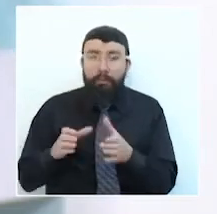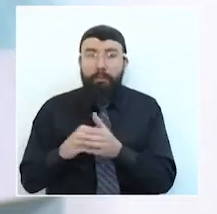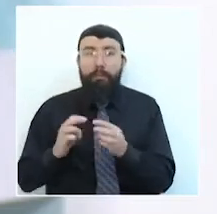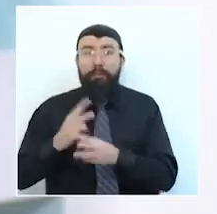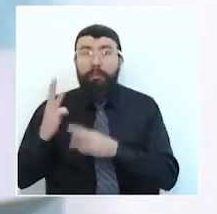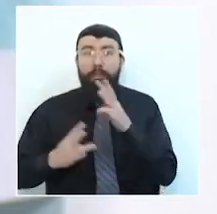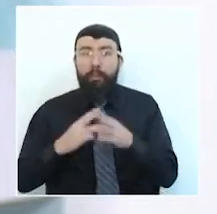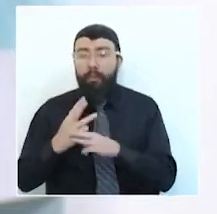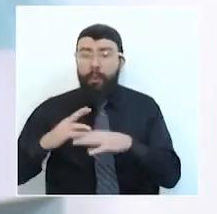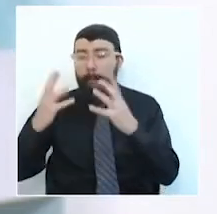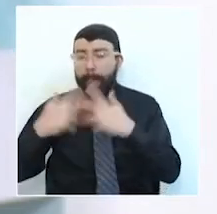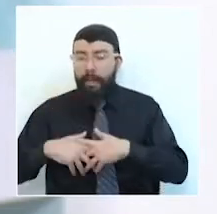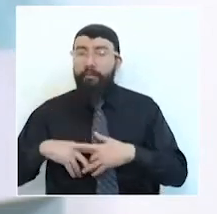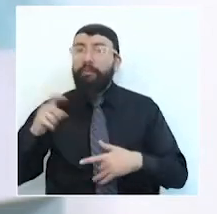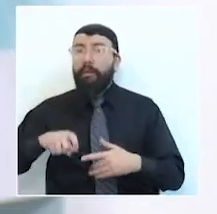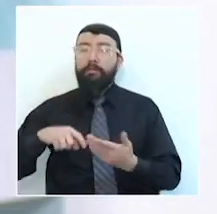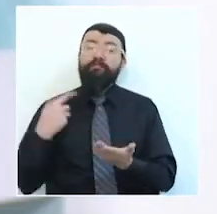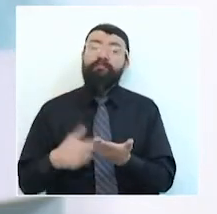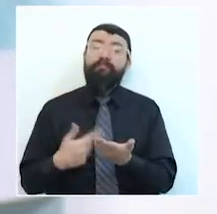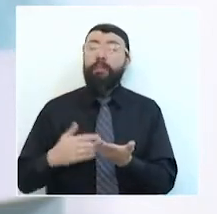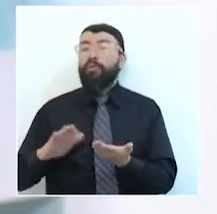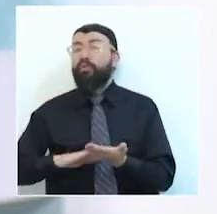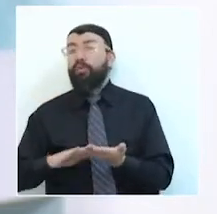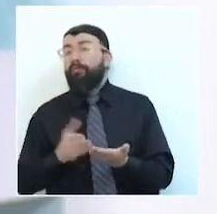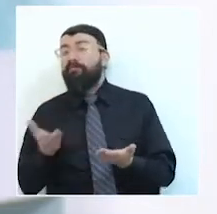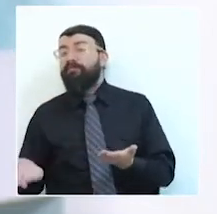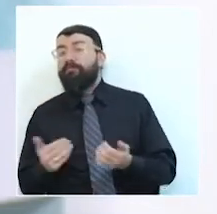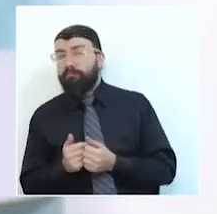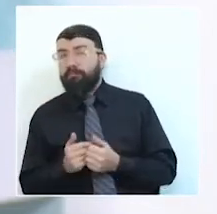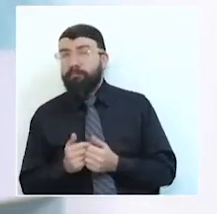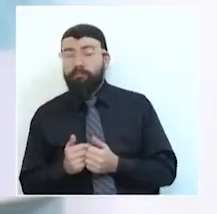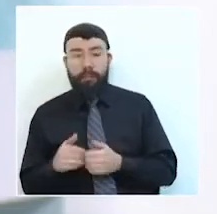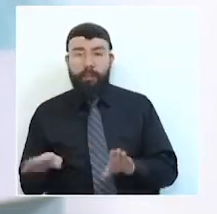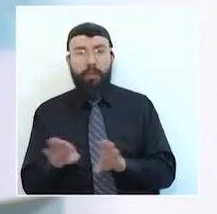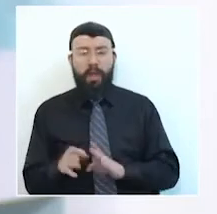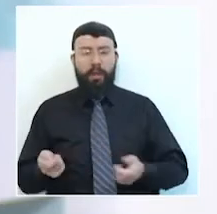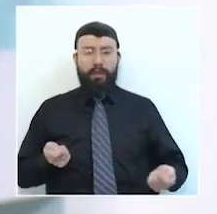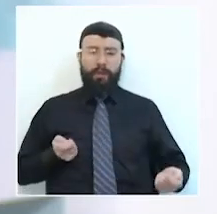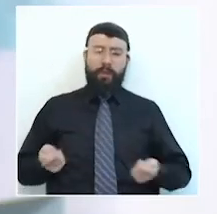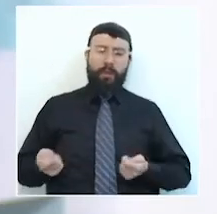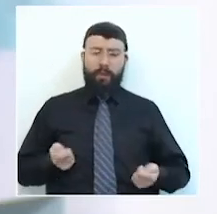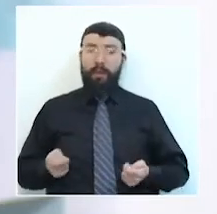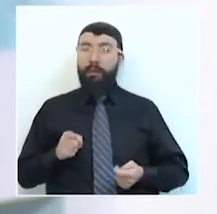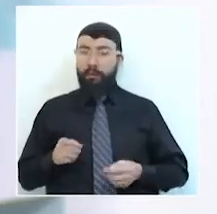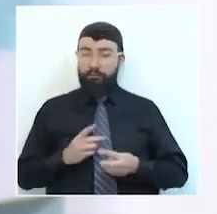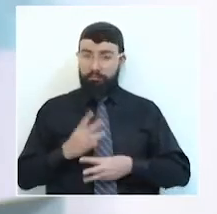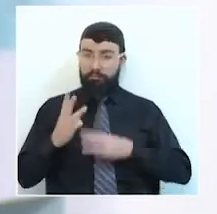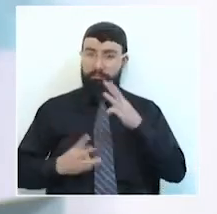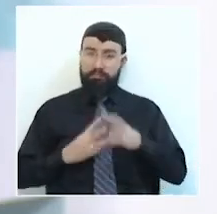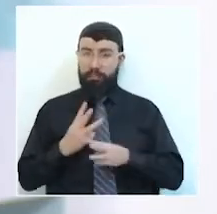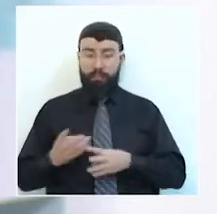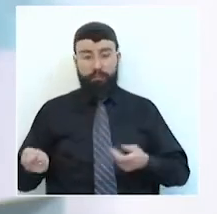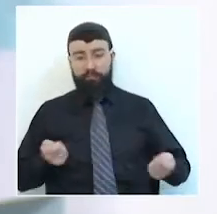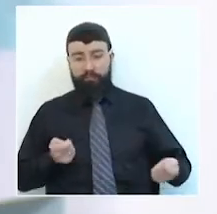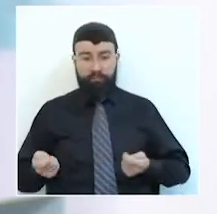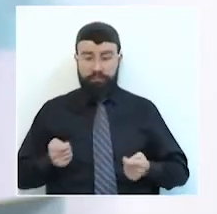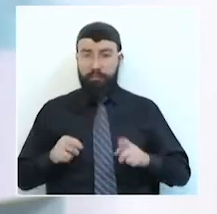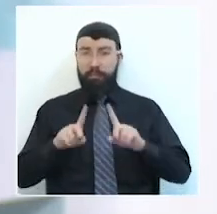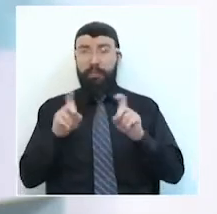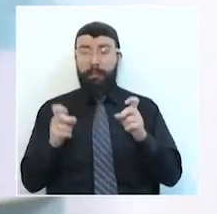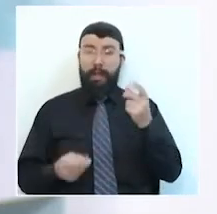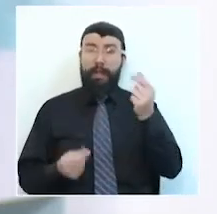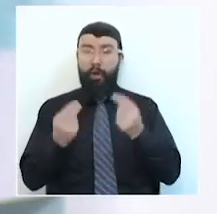tomar cartas en el asunto es como la sostenibilidad la sostenibilidad del planeta se ha convertido en un tema económico